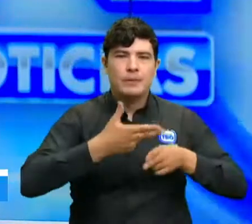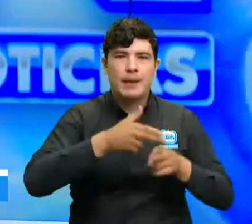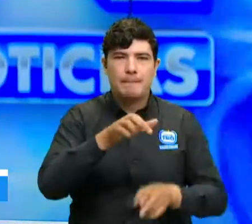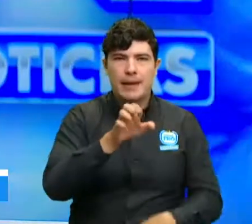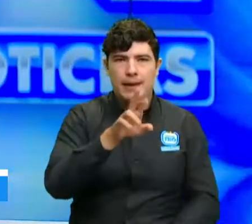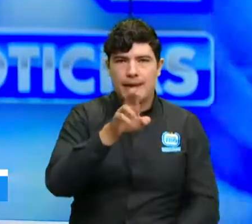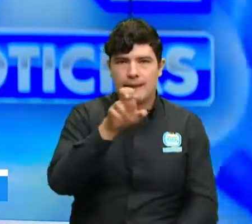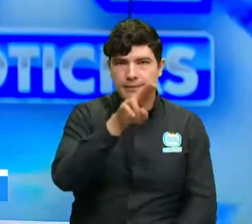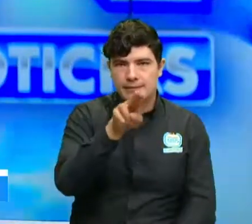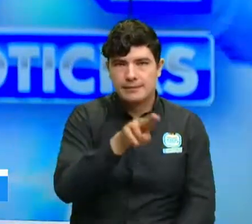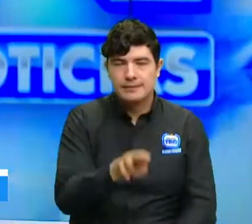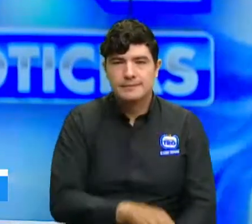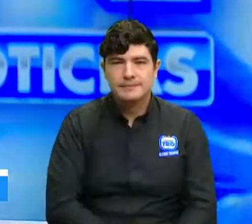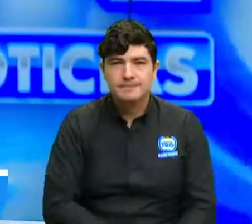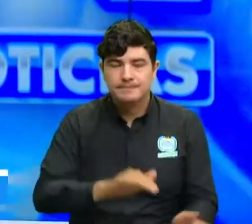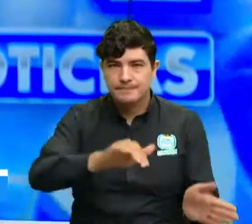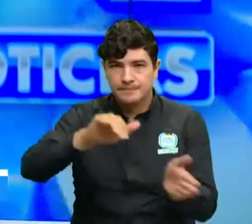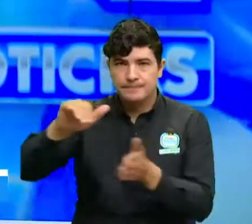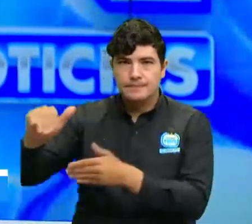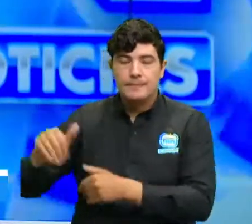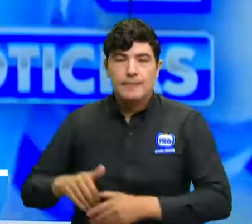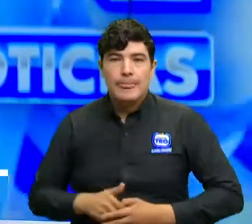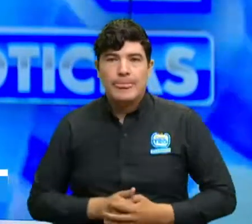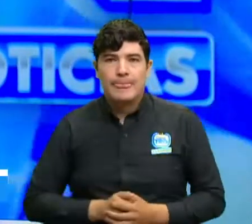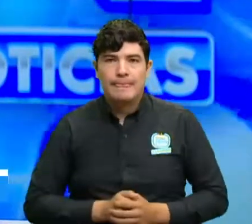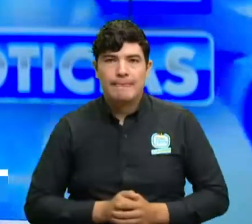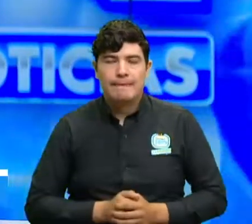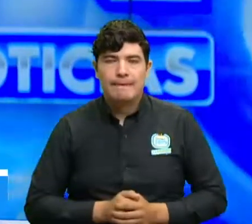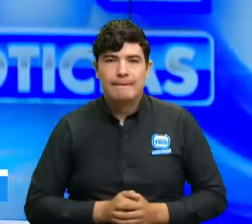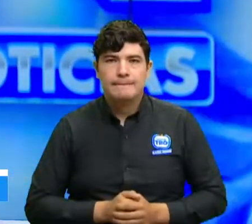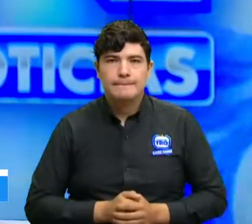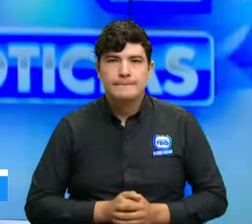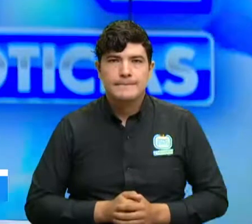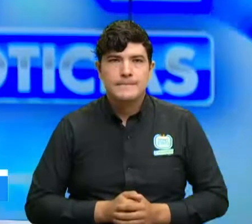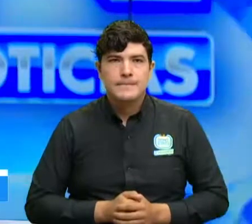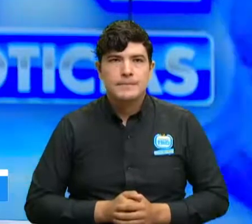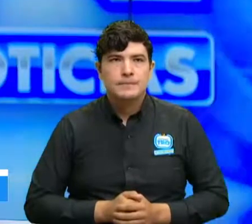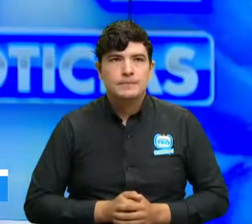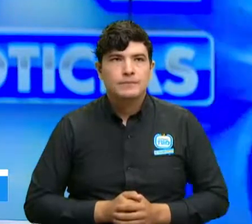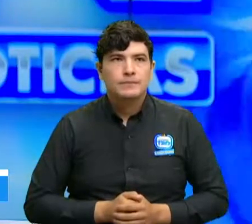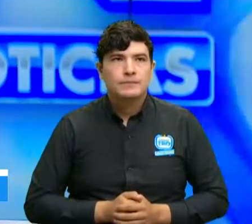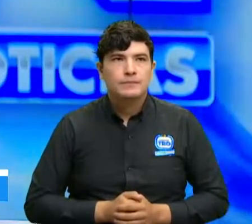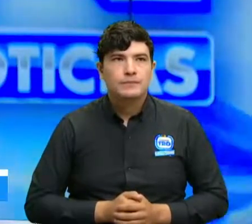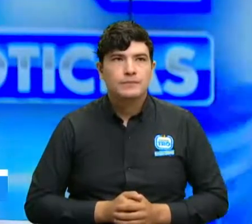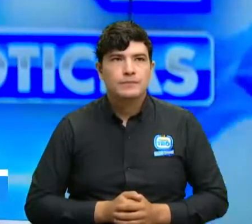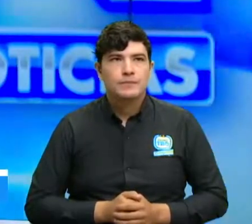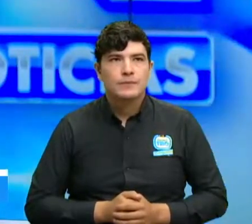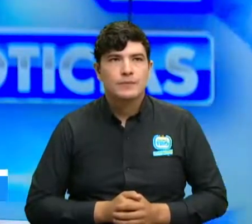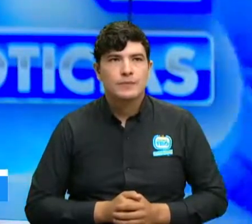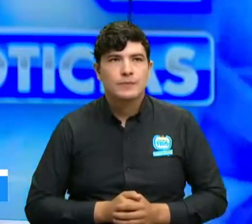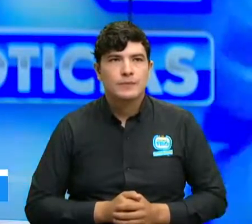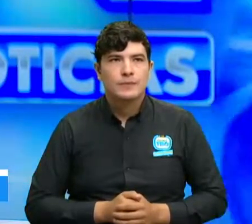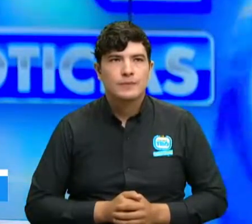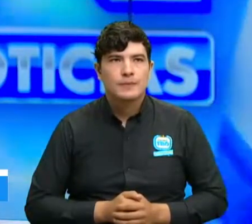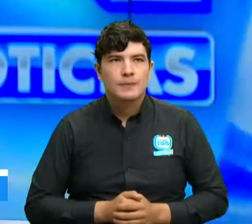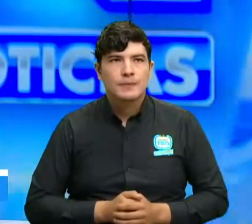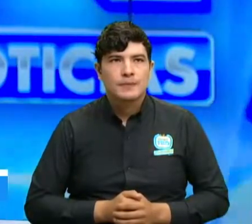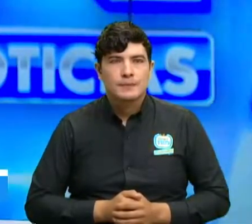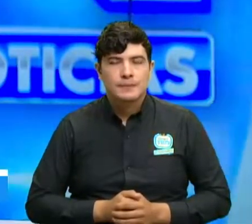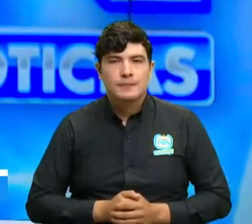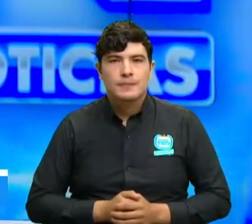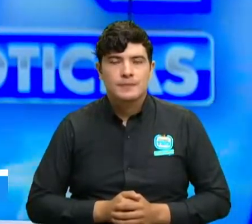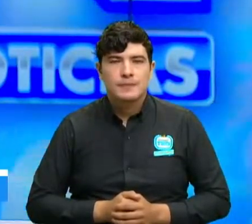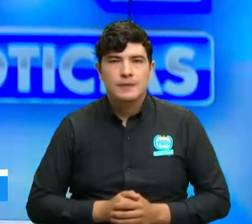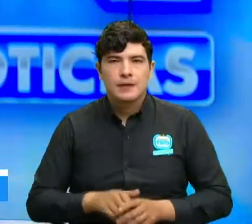Y cambiamos de tema porque tenderos y pequeños comerciantes rechazan el pago de un anticipo del impuesto de industria y comercio. Hoy piden aplazar el cobro de